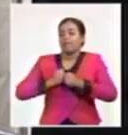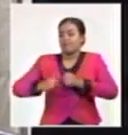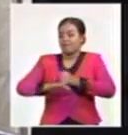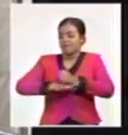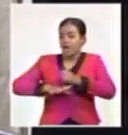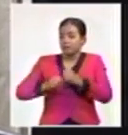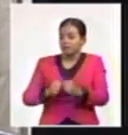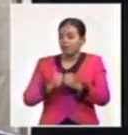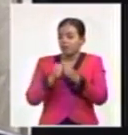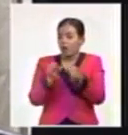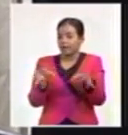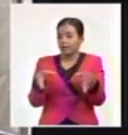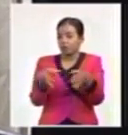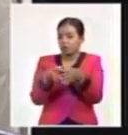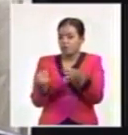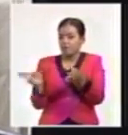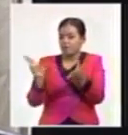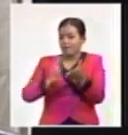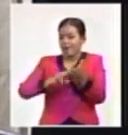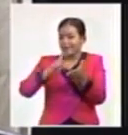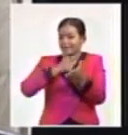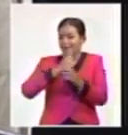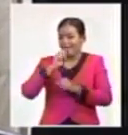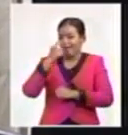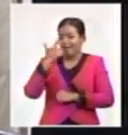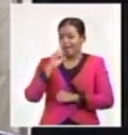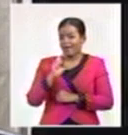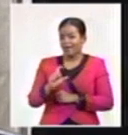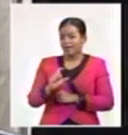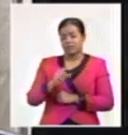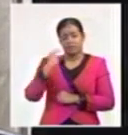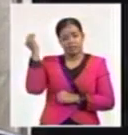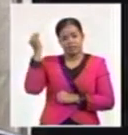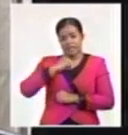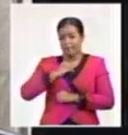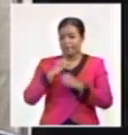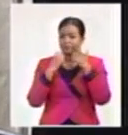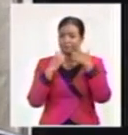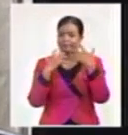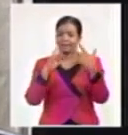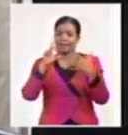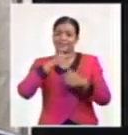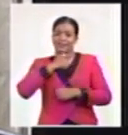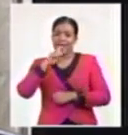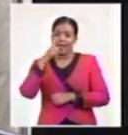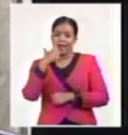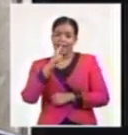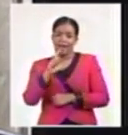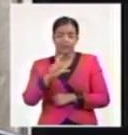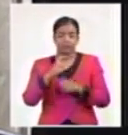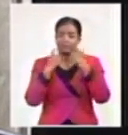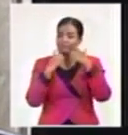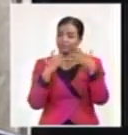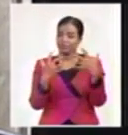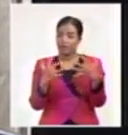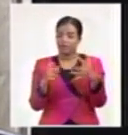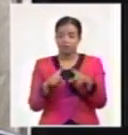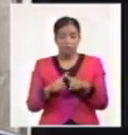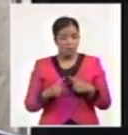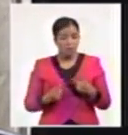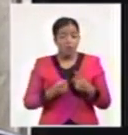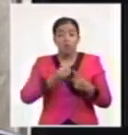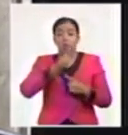Siempre he dicho y he resaltado la importancia de la misma con relación a la posibilidad de llegar a